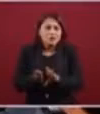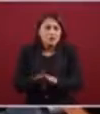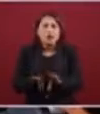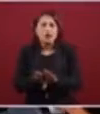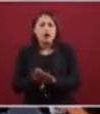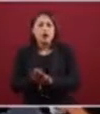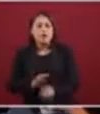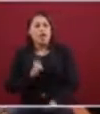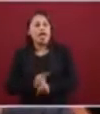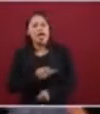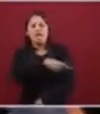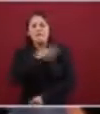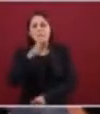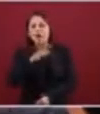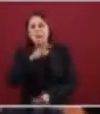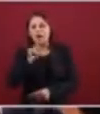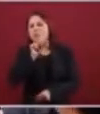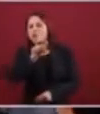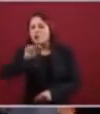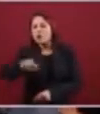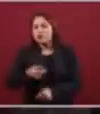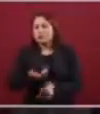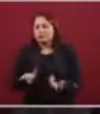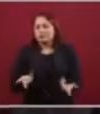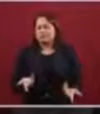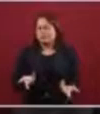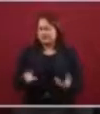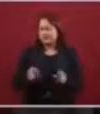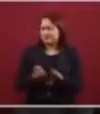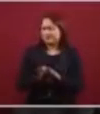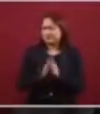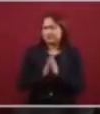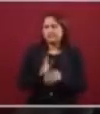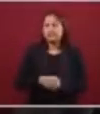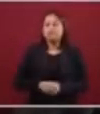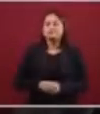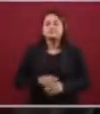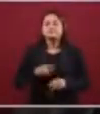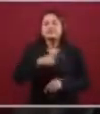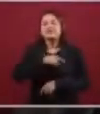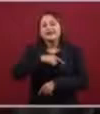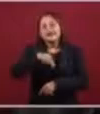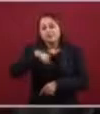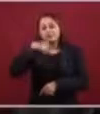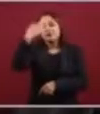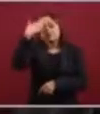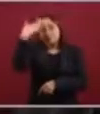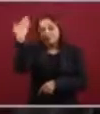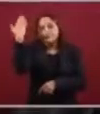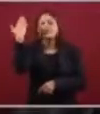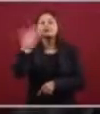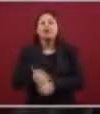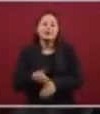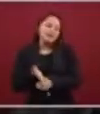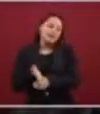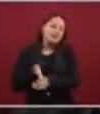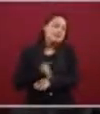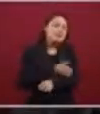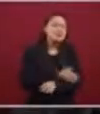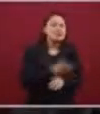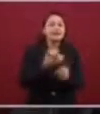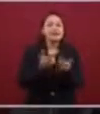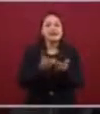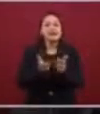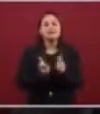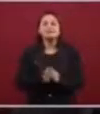cada punto y coma. Bueno, y finalmente has referido, y lo sabíamos, digamos, los tejes y manejes turbios que había